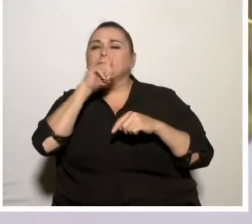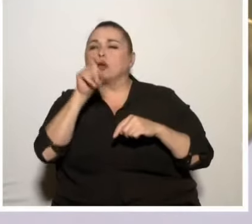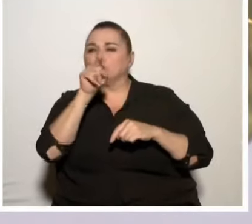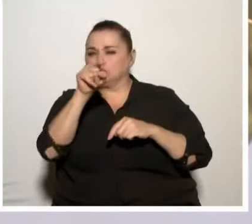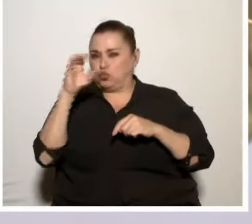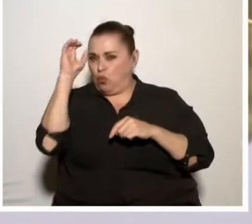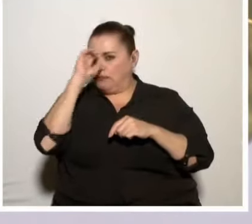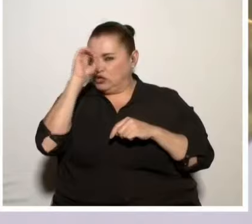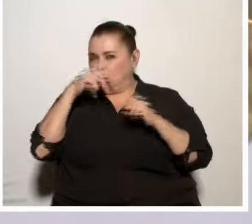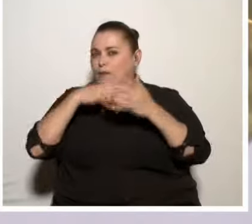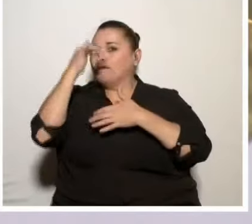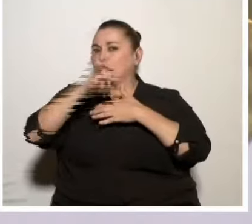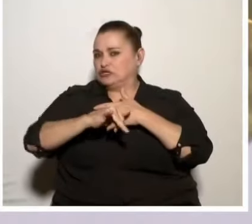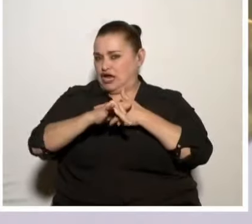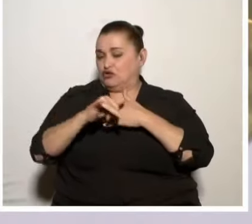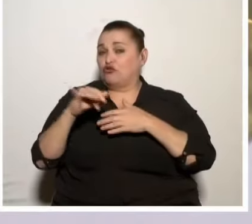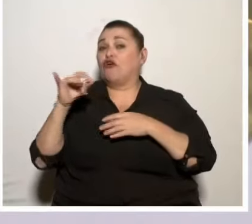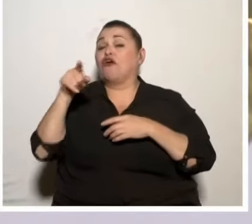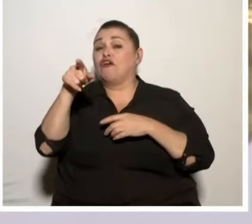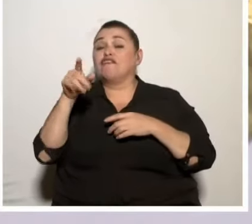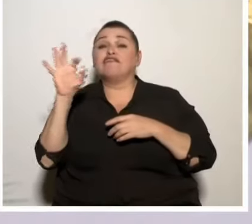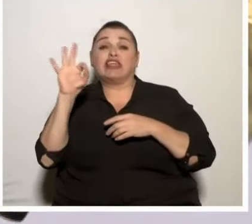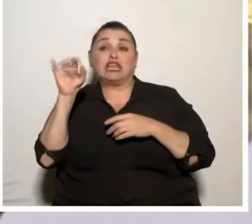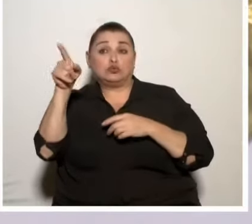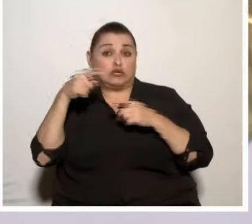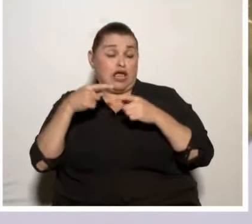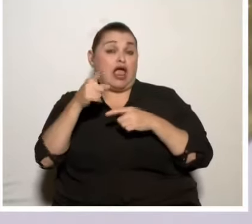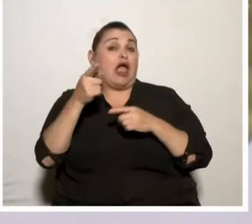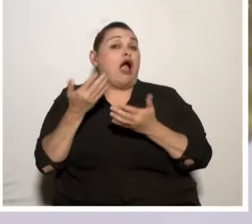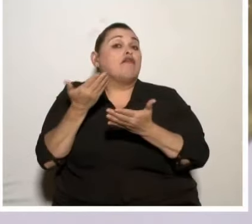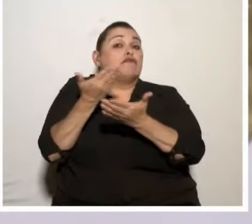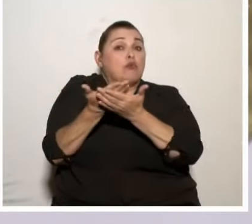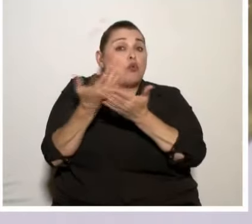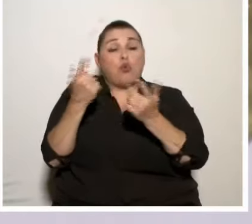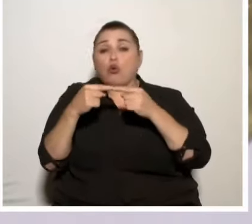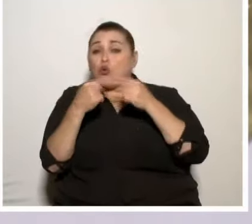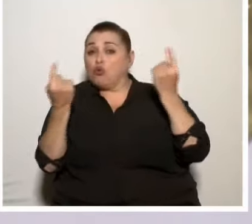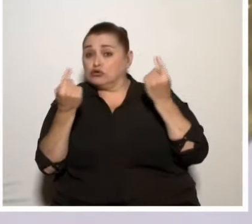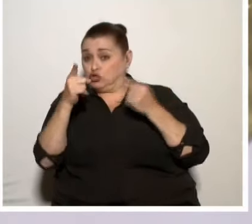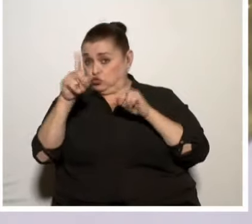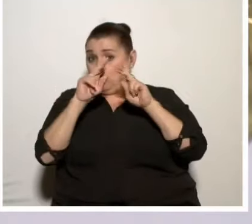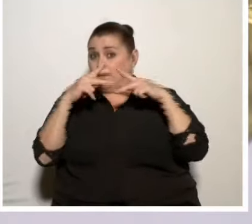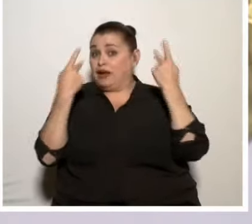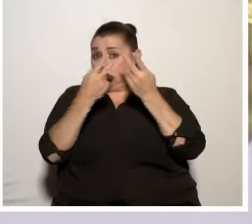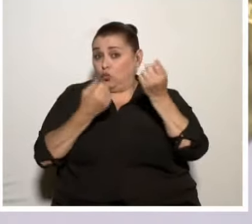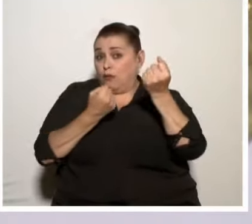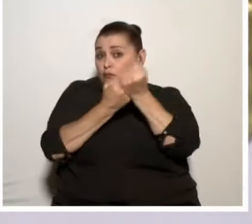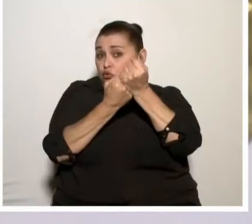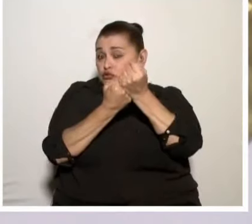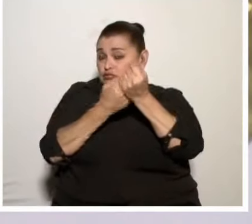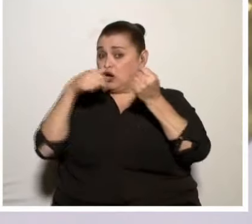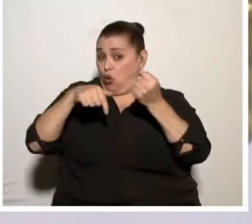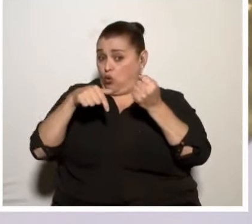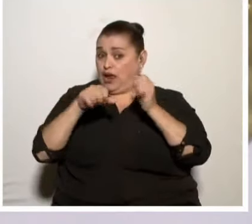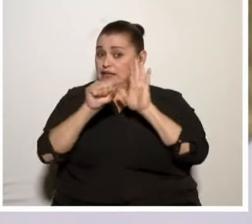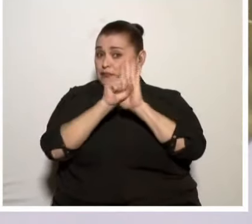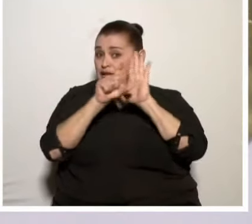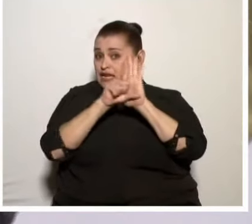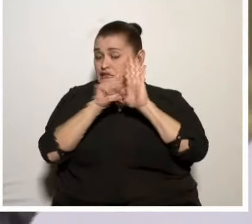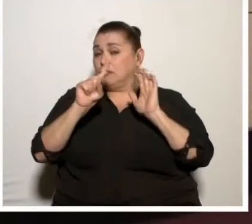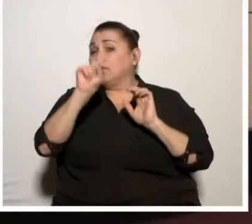ese proyecto, don Federico, si está a favor o en contra, si su partido apoyaría este proyecto si estuviera hoy en la Asamblea